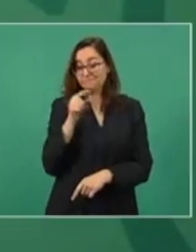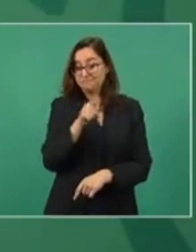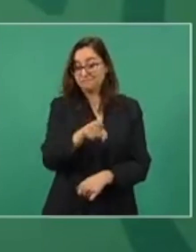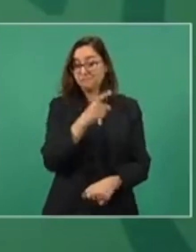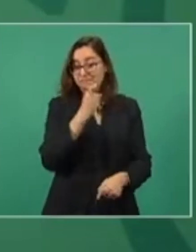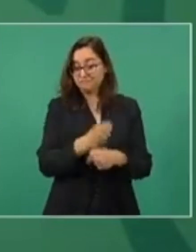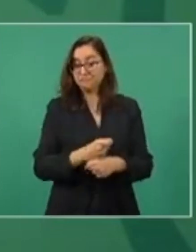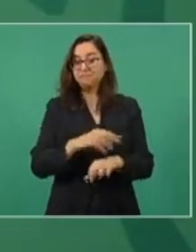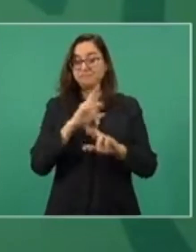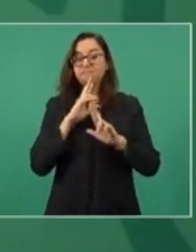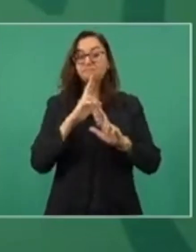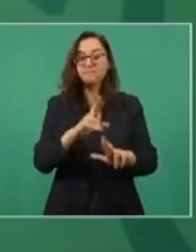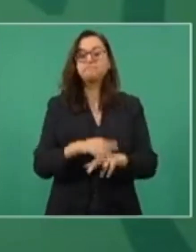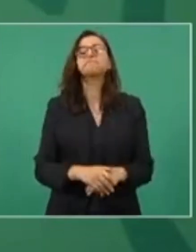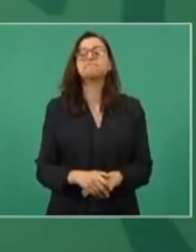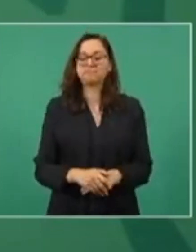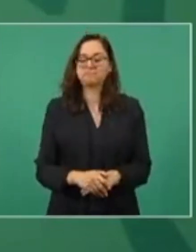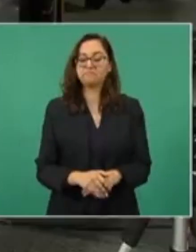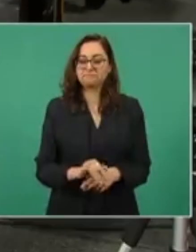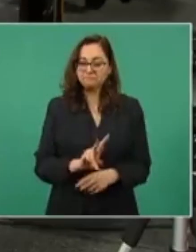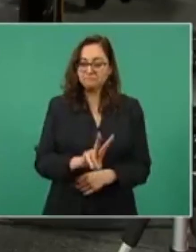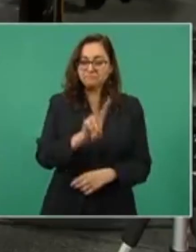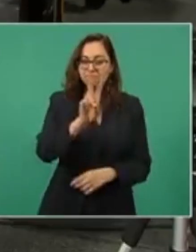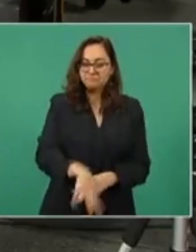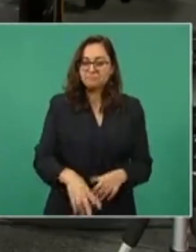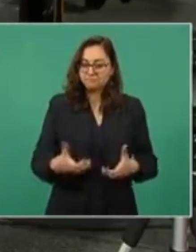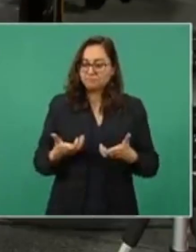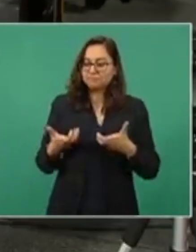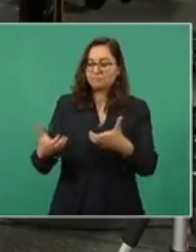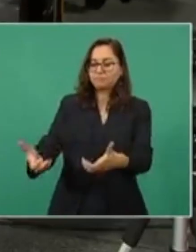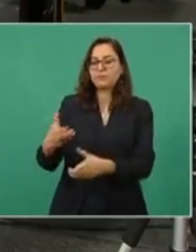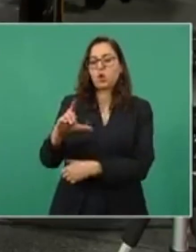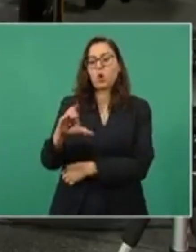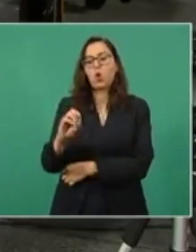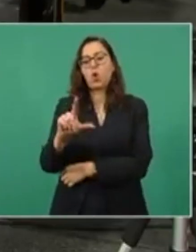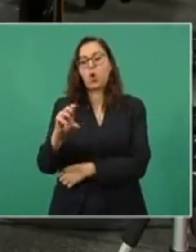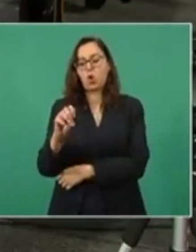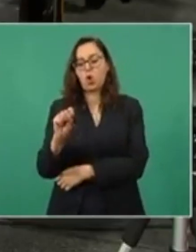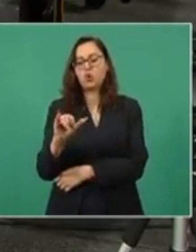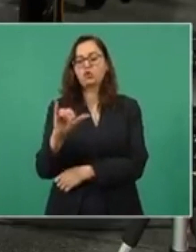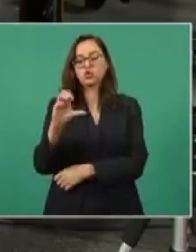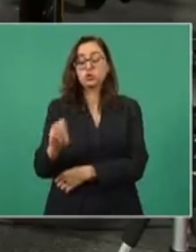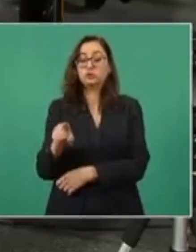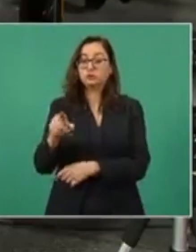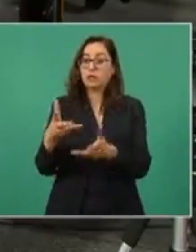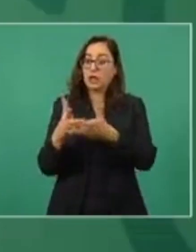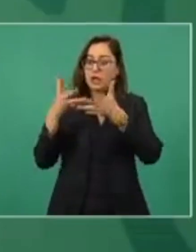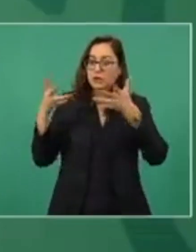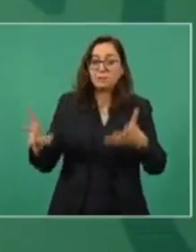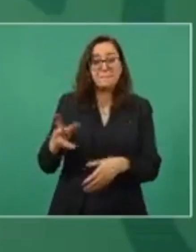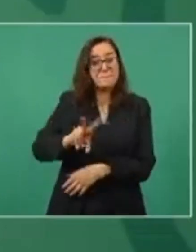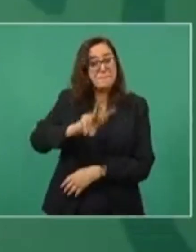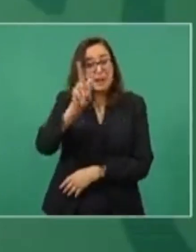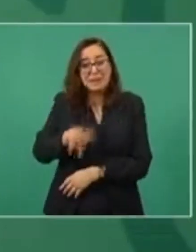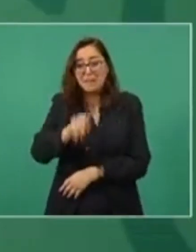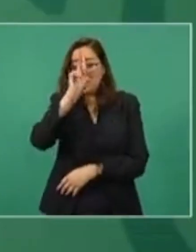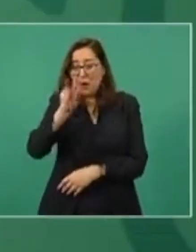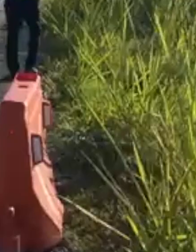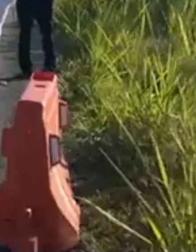mejorar esa avenida Colosio, que es la principal y que está en muy mal